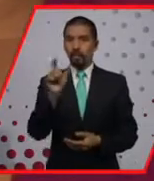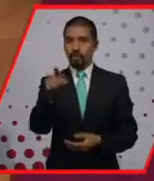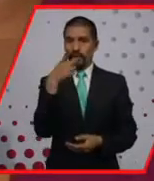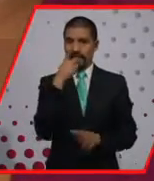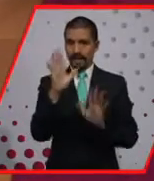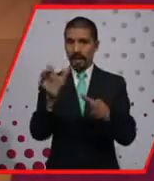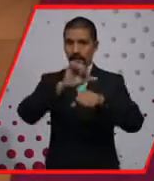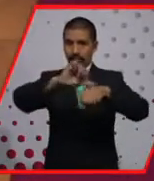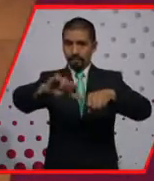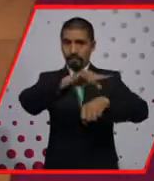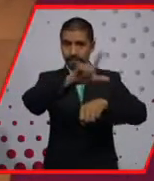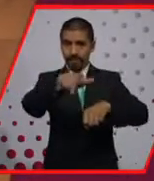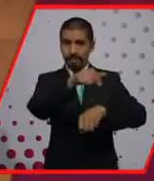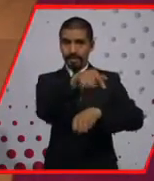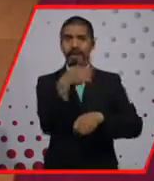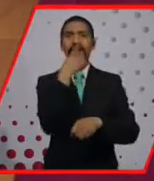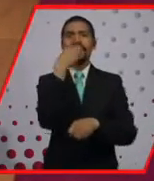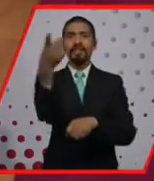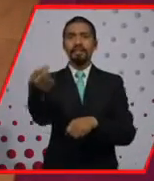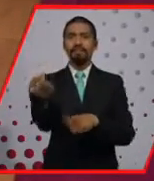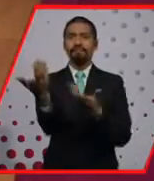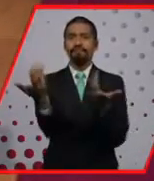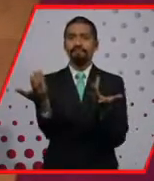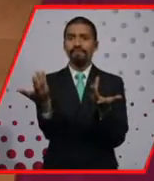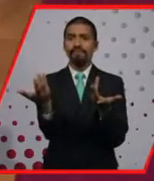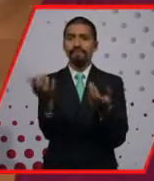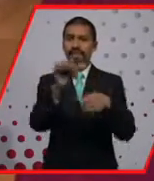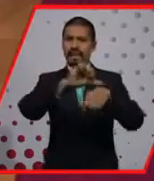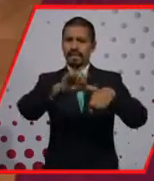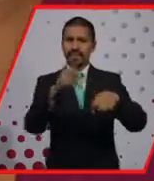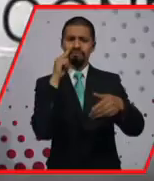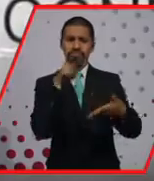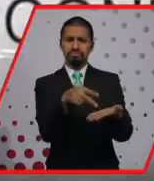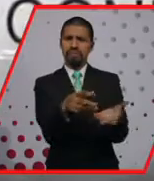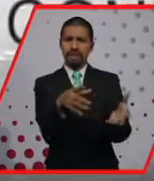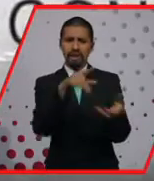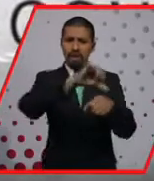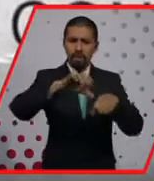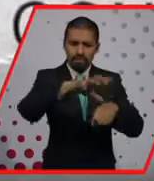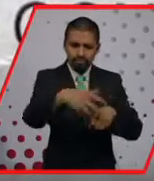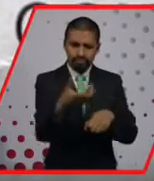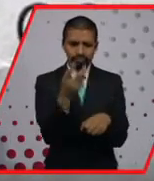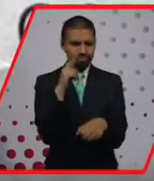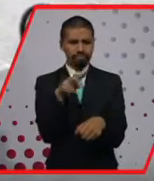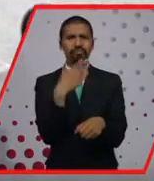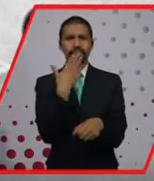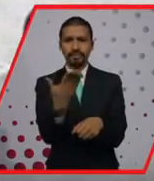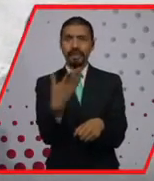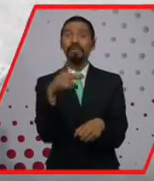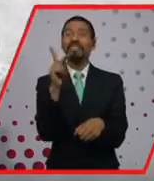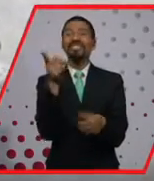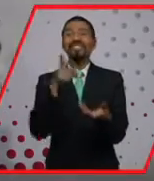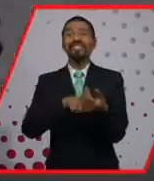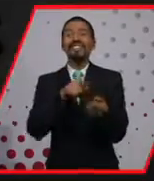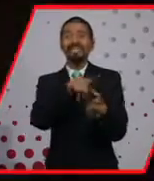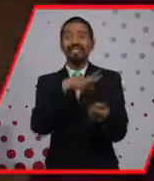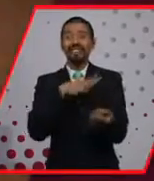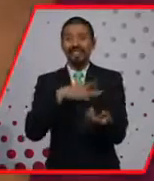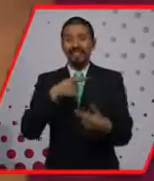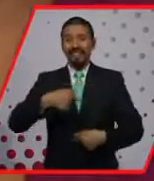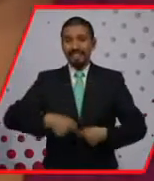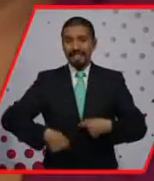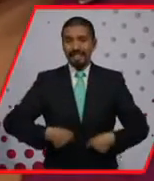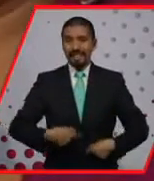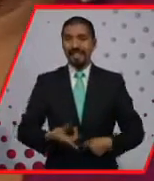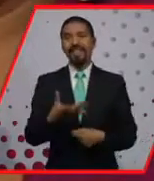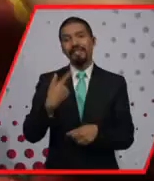la operación y me dijo que el apéndice estaba bien, que lo que tenía era una fuerte infección en las vías urinarias, pero que